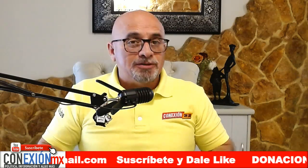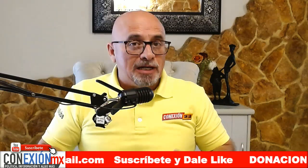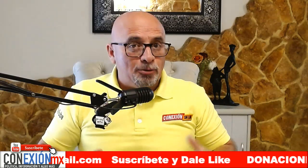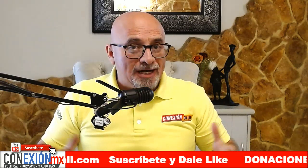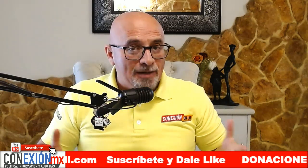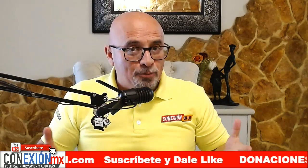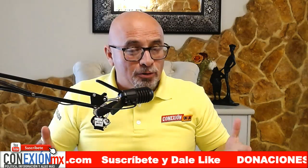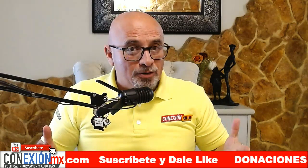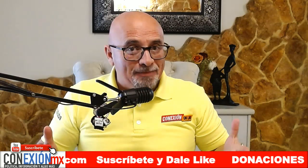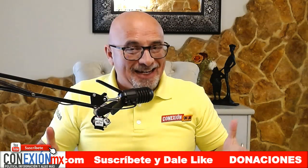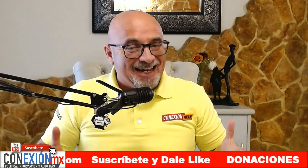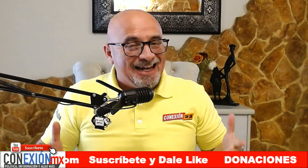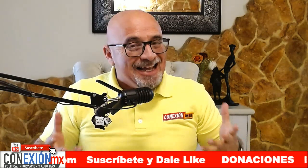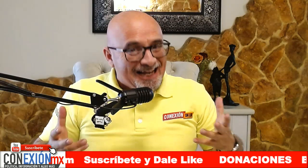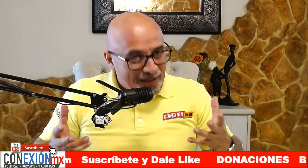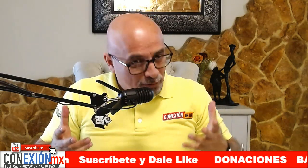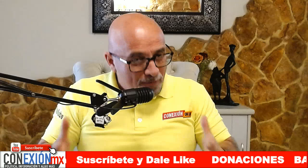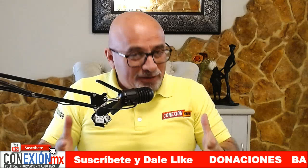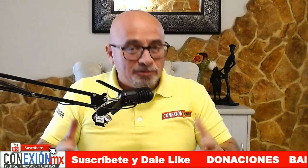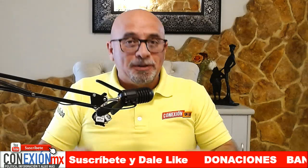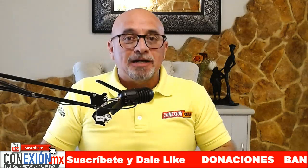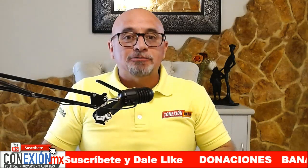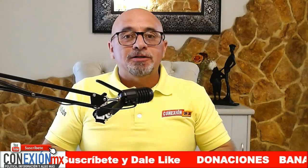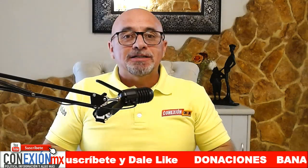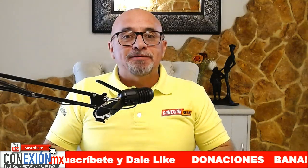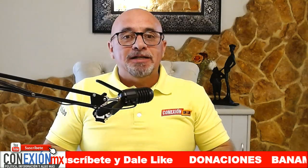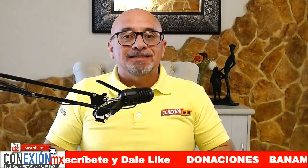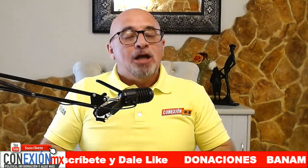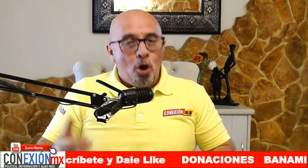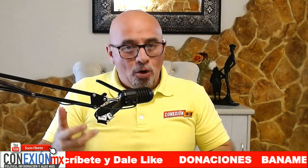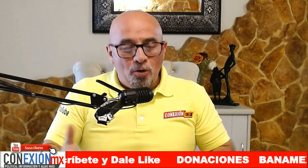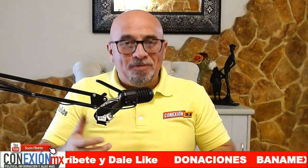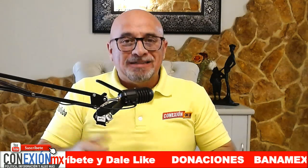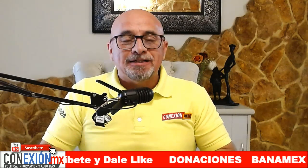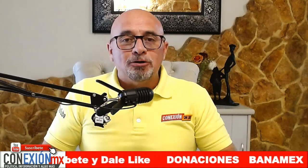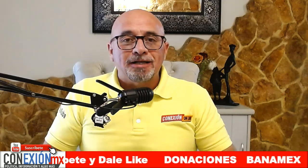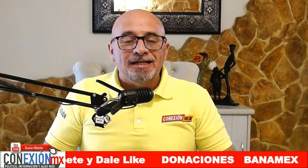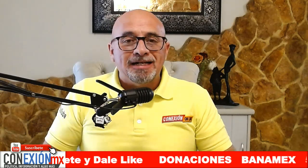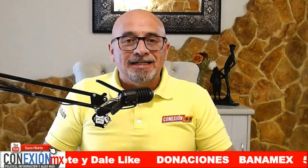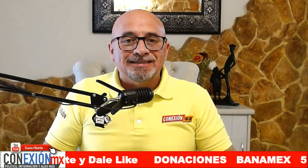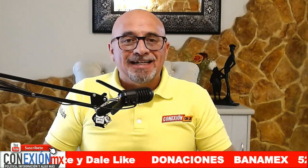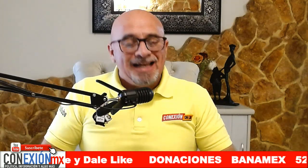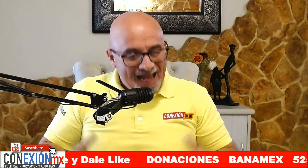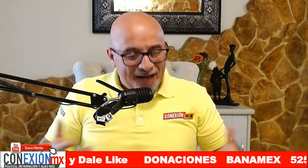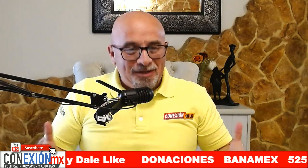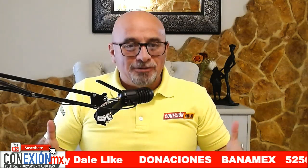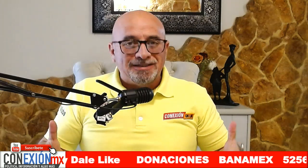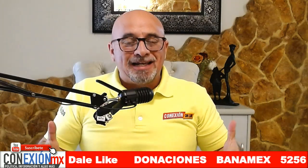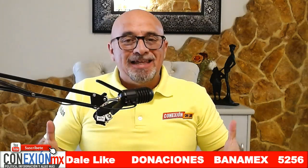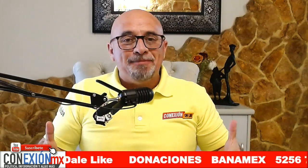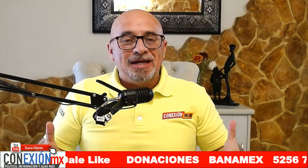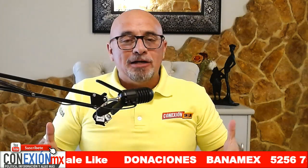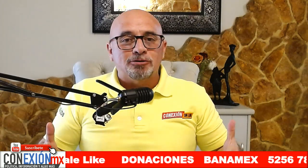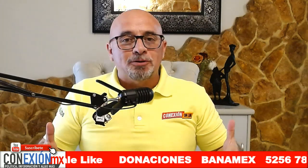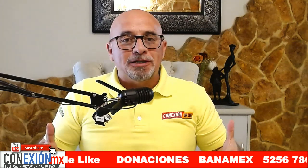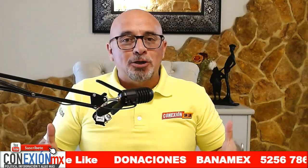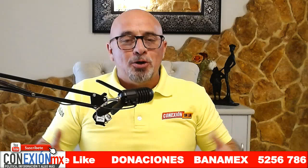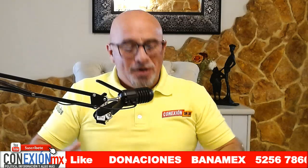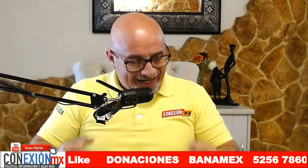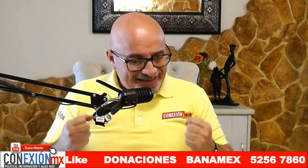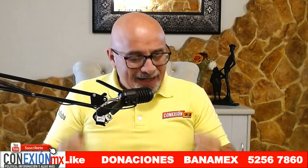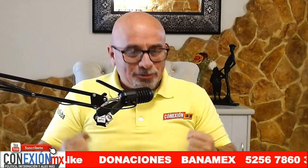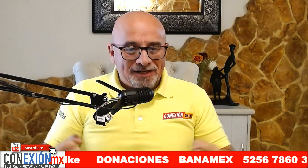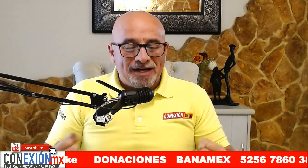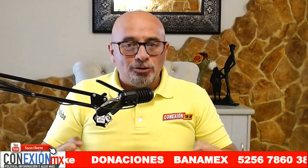mis amigos que laboran por la unión americana tomen sus precauciones debidas ocúpense de lo que tengan que hacer amigos de aquí de méxico sobre todo